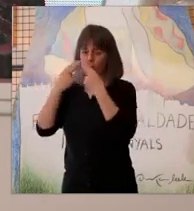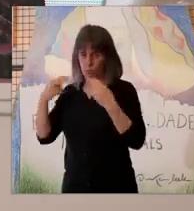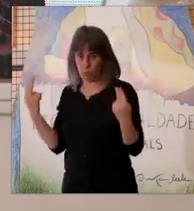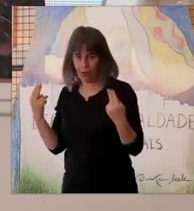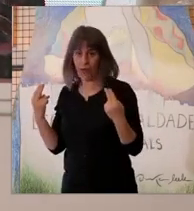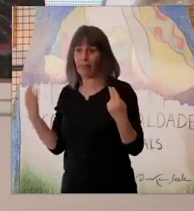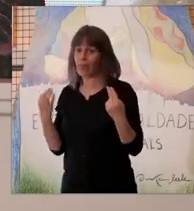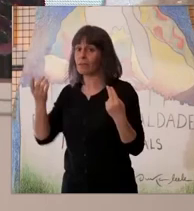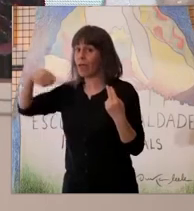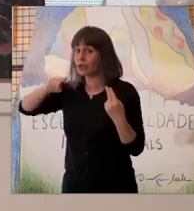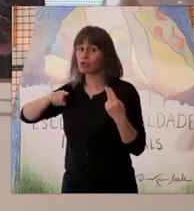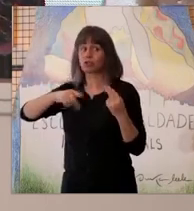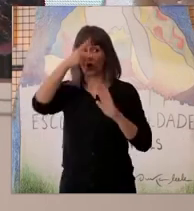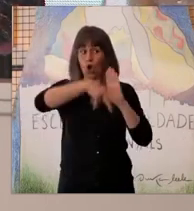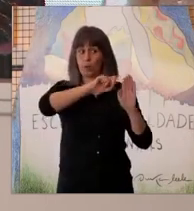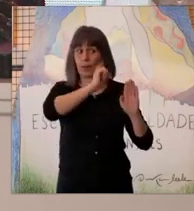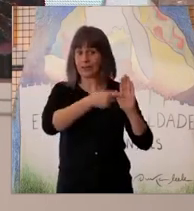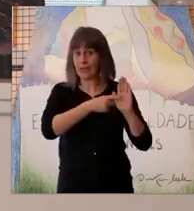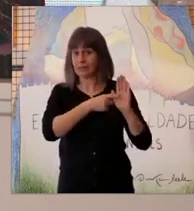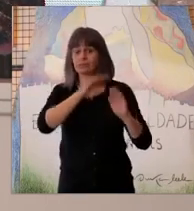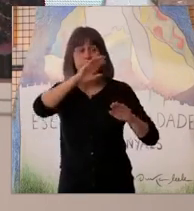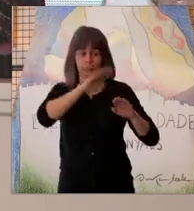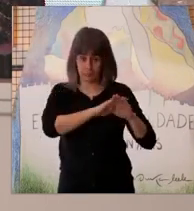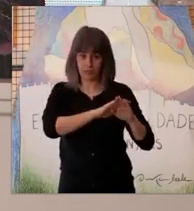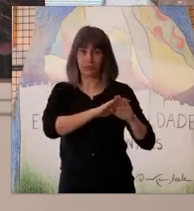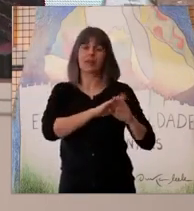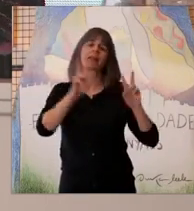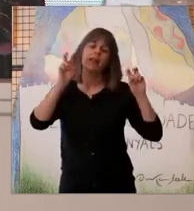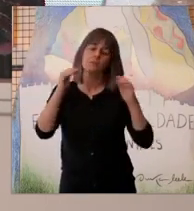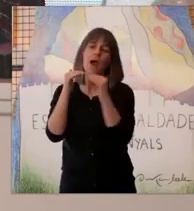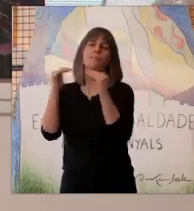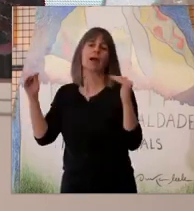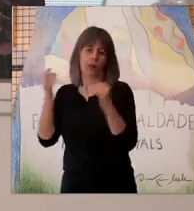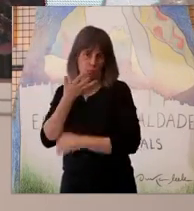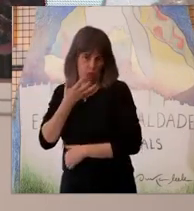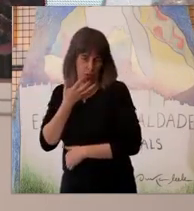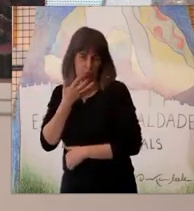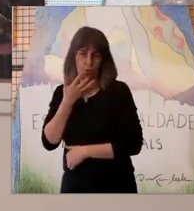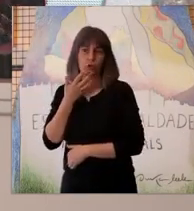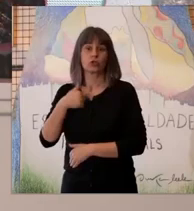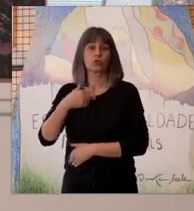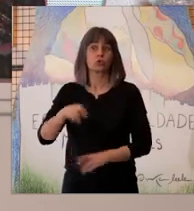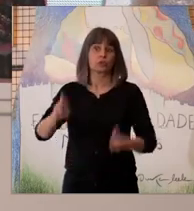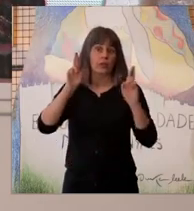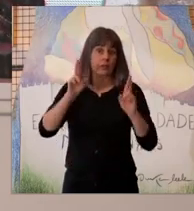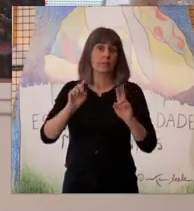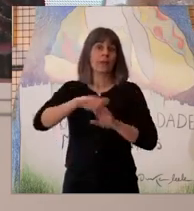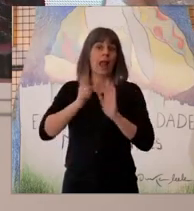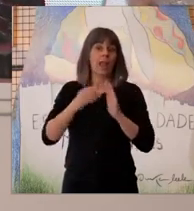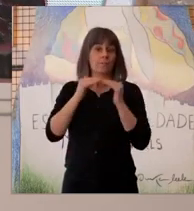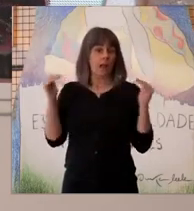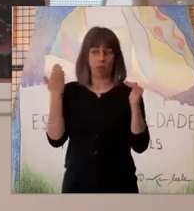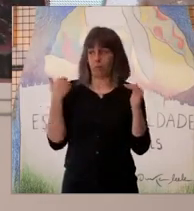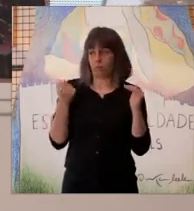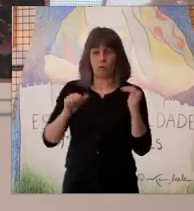las mismas leyes que todas las empresas en lo que concierna la paridad Por ejemplo yo espero que la ley de paridad recién aprobada tenga una buena